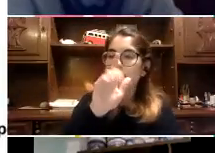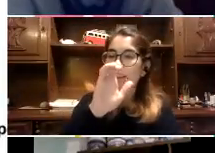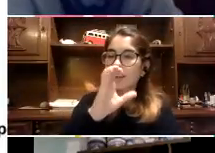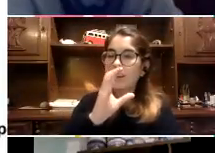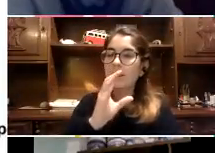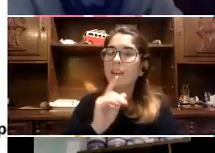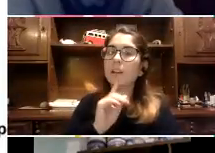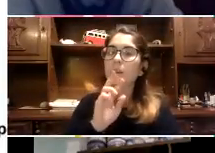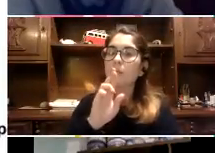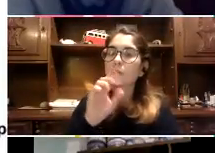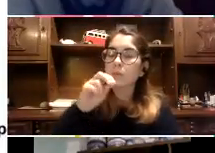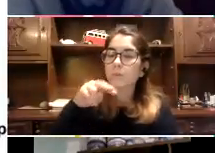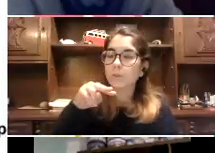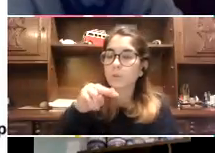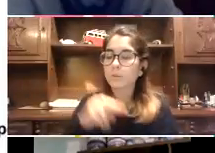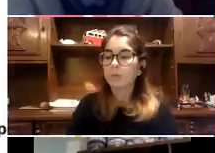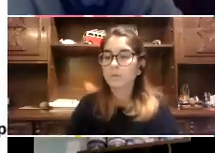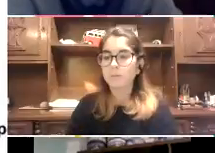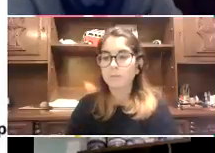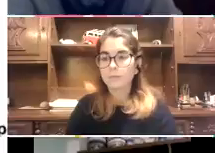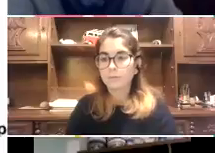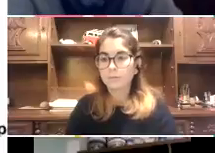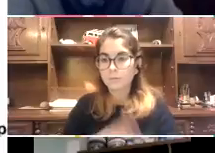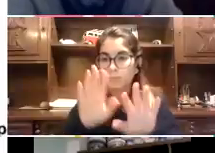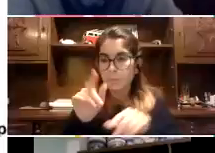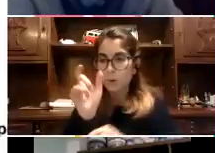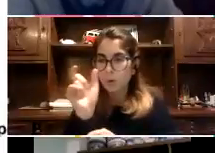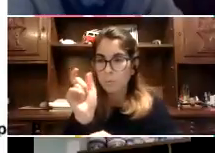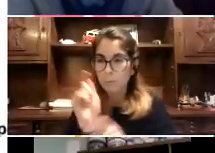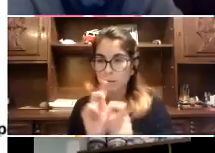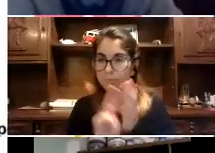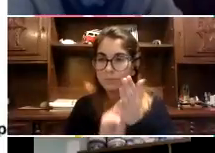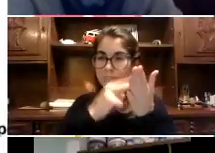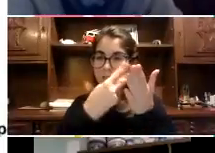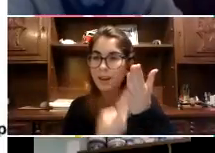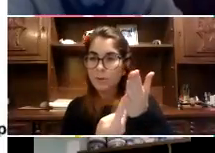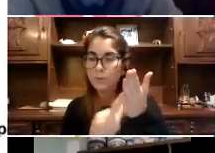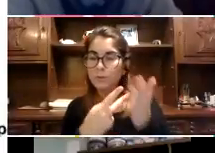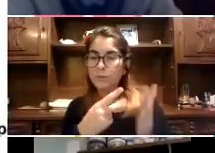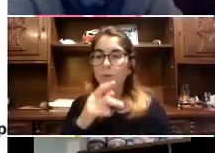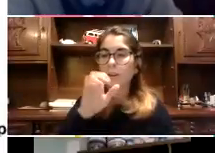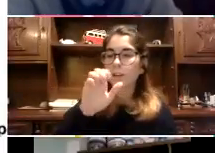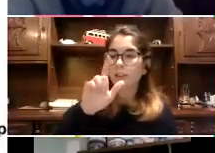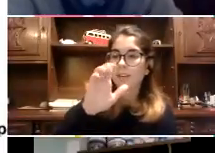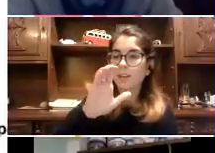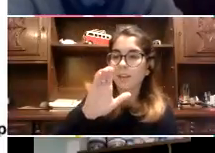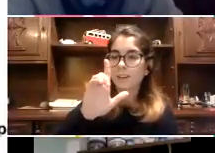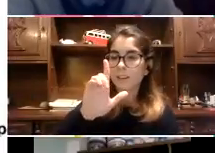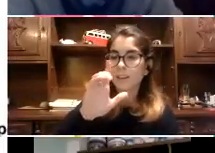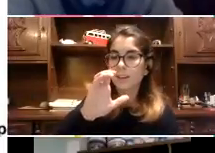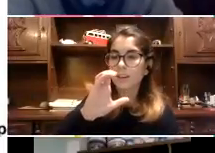deriva del fenómeno observado antiguamente en el ámbar, en este trozo de material o de